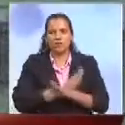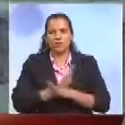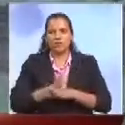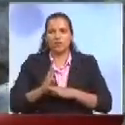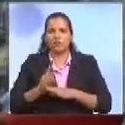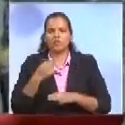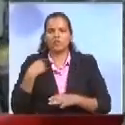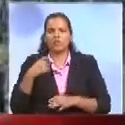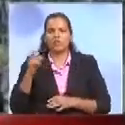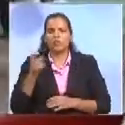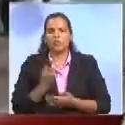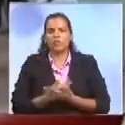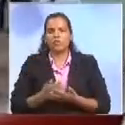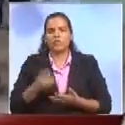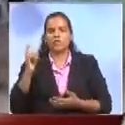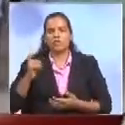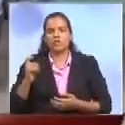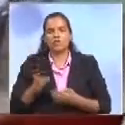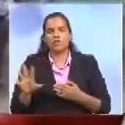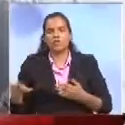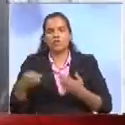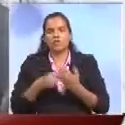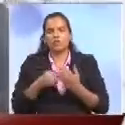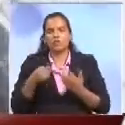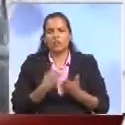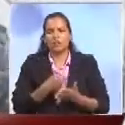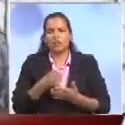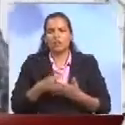de primera necesidad están encareciendo.